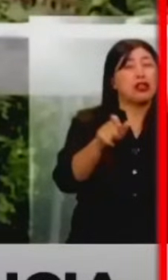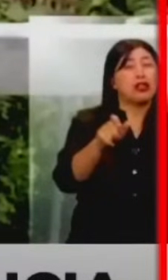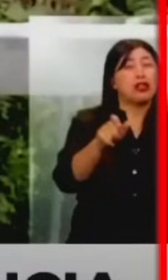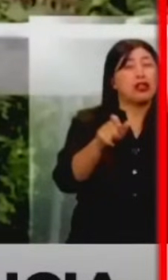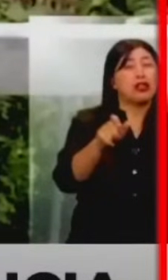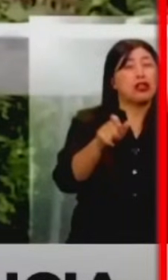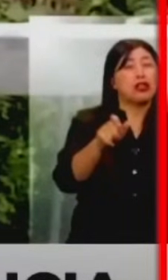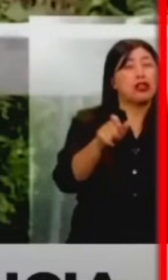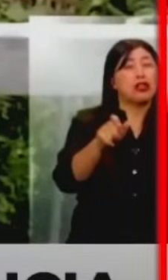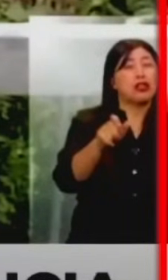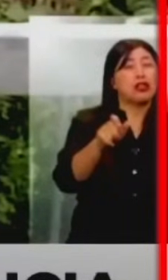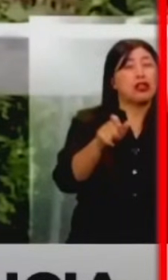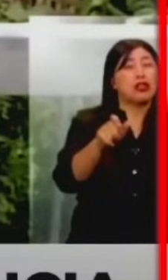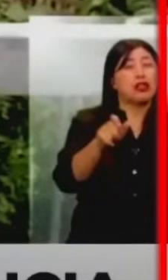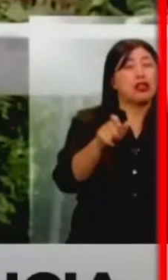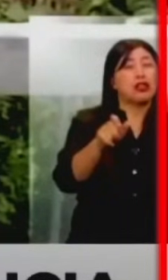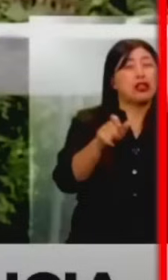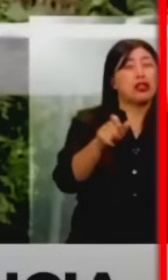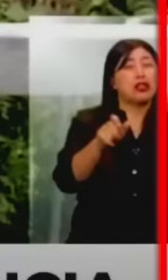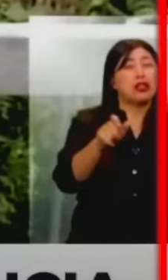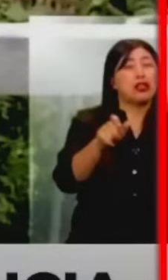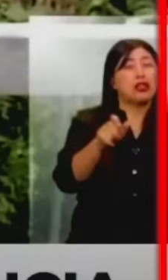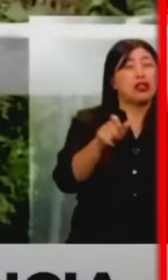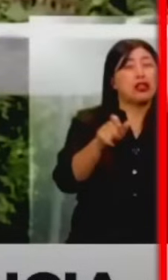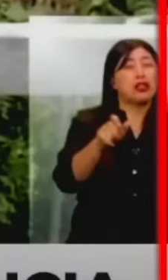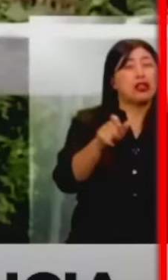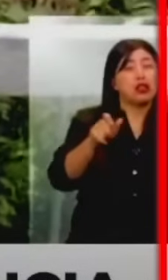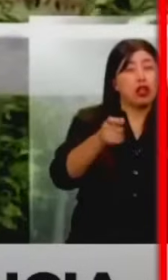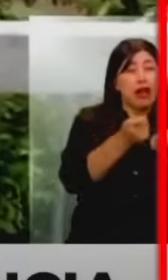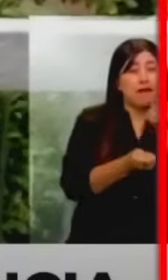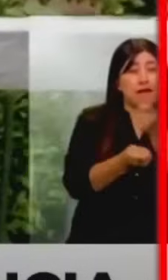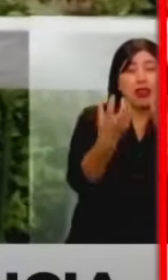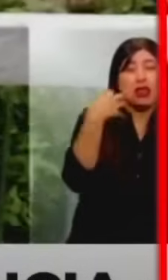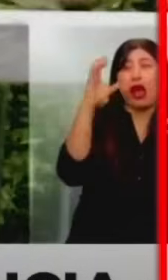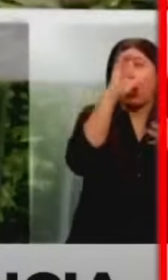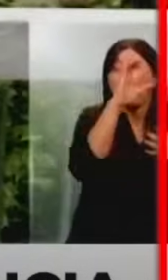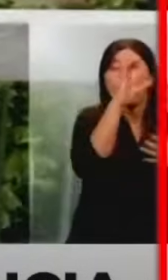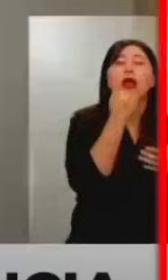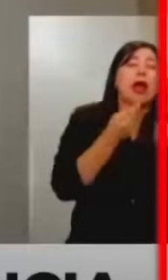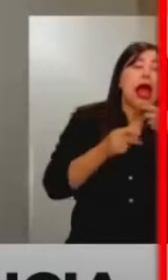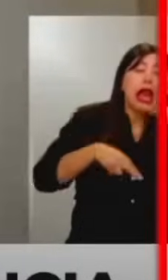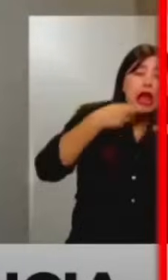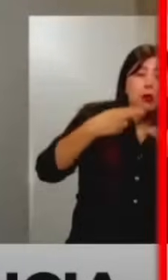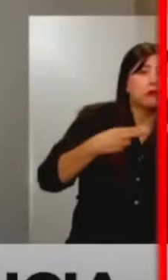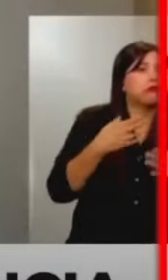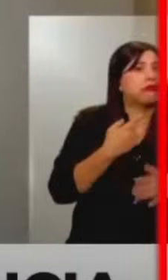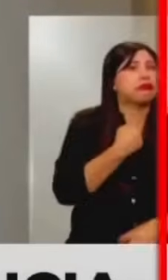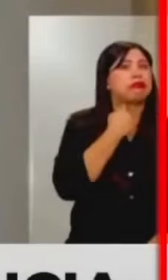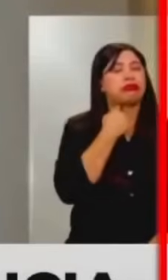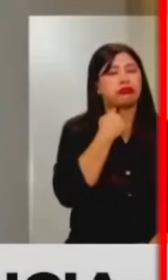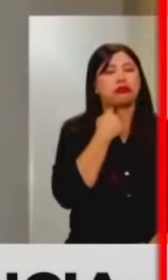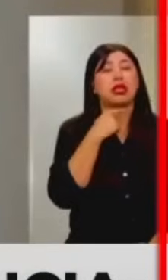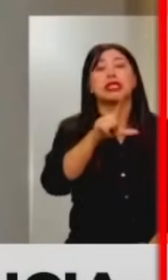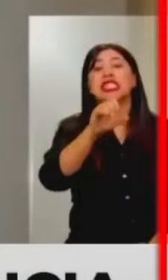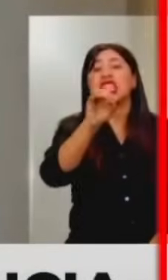lo vivimos en Uruguay, no afecta a nada. Creo que aumenta todavía la visita en el país. Un 70% de los establecimientos ha sido